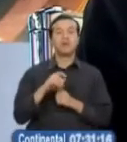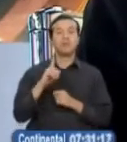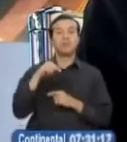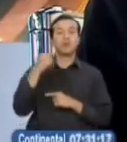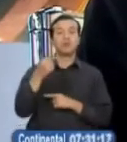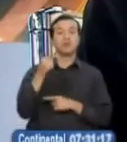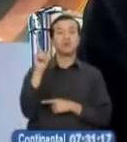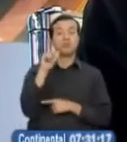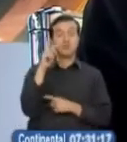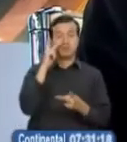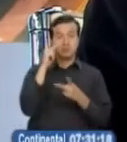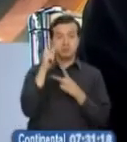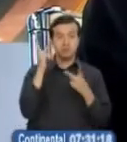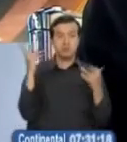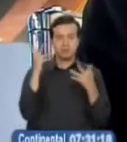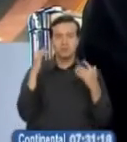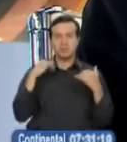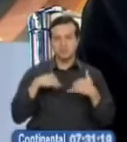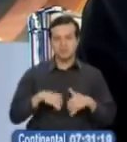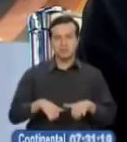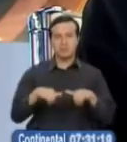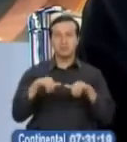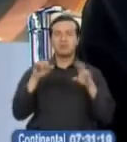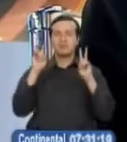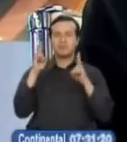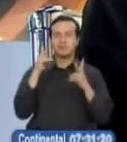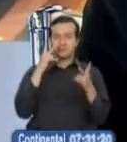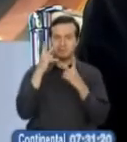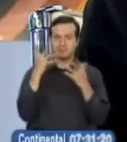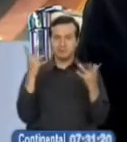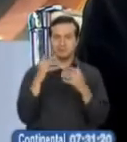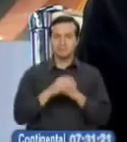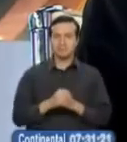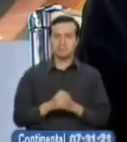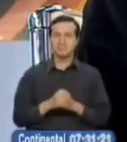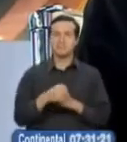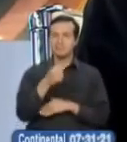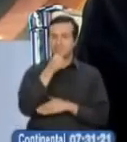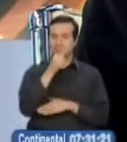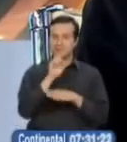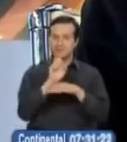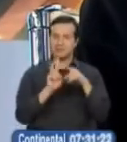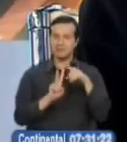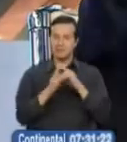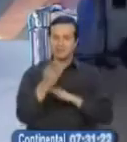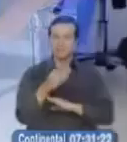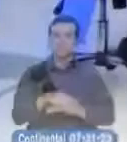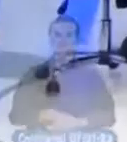próximo día, lunes, con más de Pensamiento Crítico. Esto es Ecuador TV.